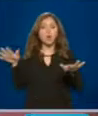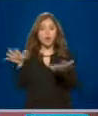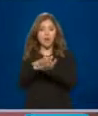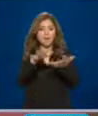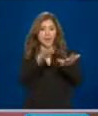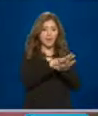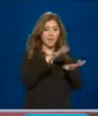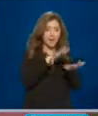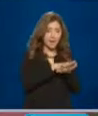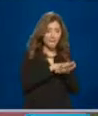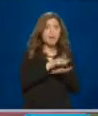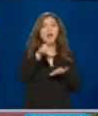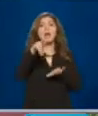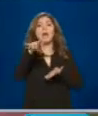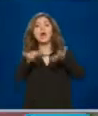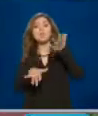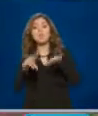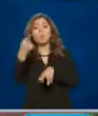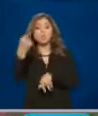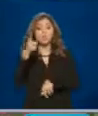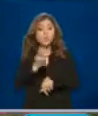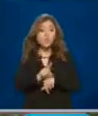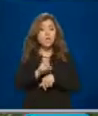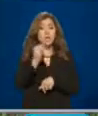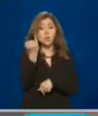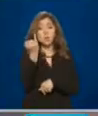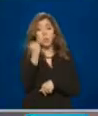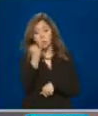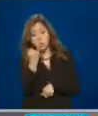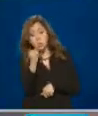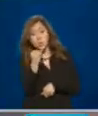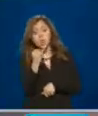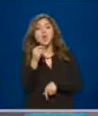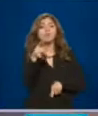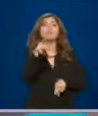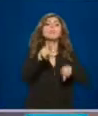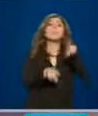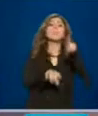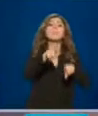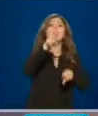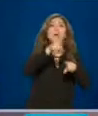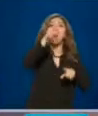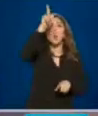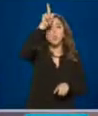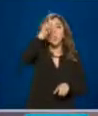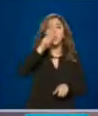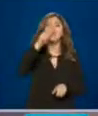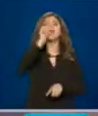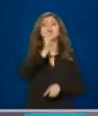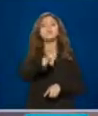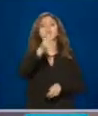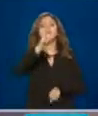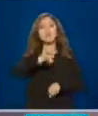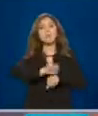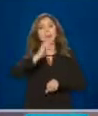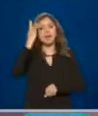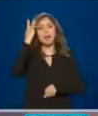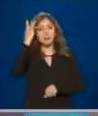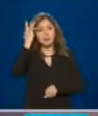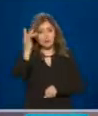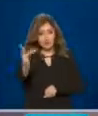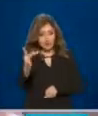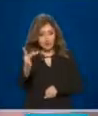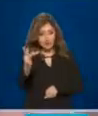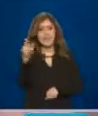sea, es que no puede caer cualquier día en junio generalmente porque depende de la luna en Semana Santa. O sea,